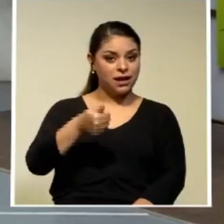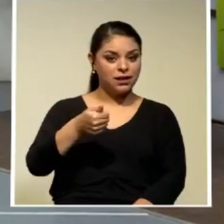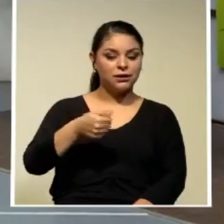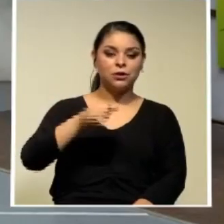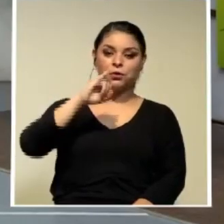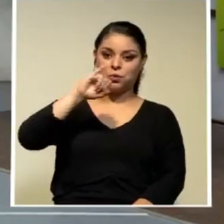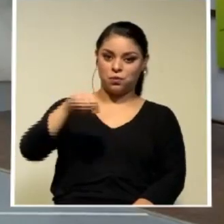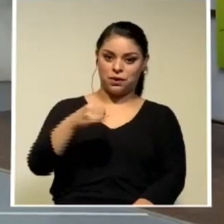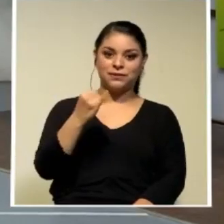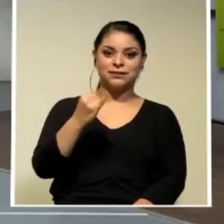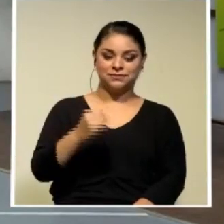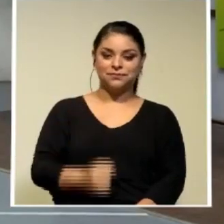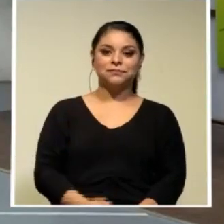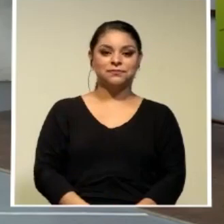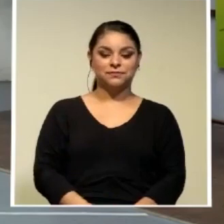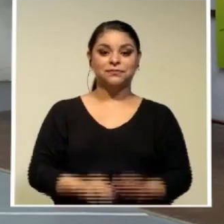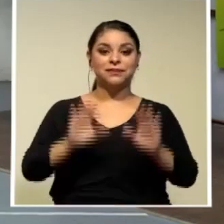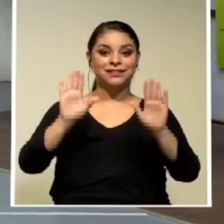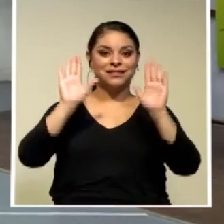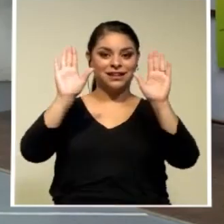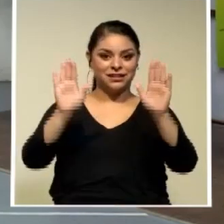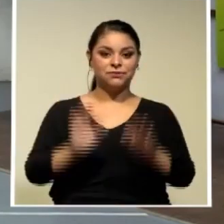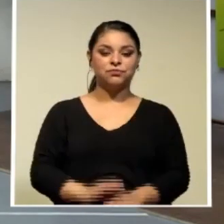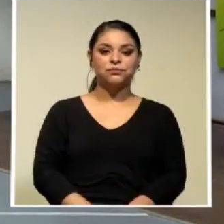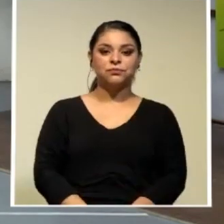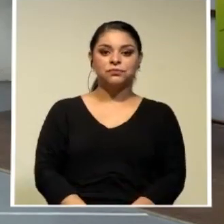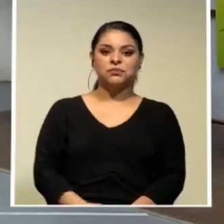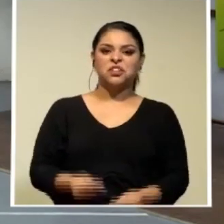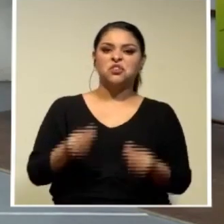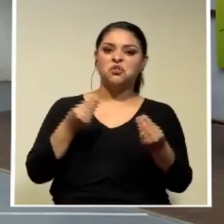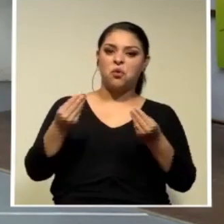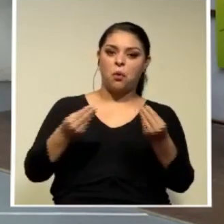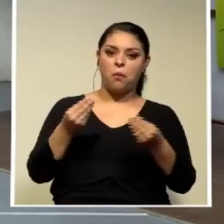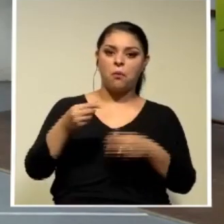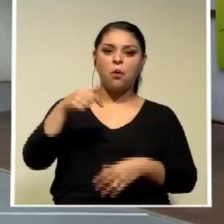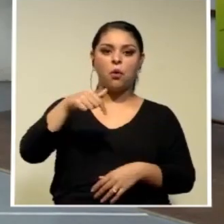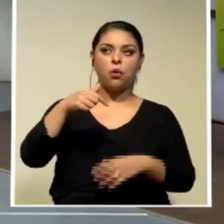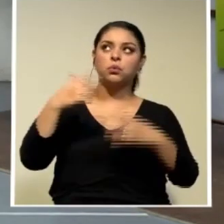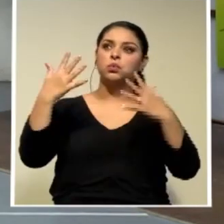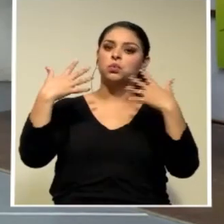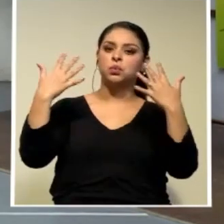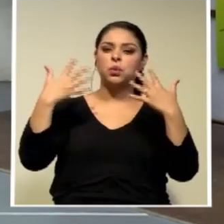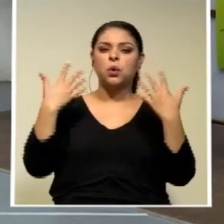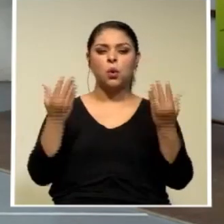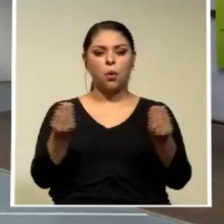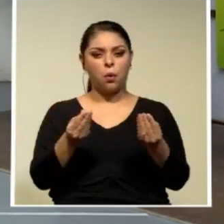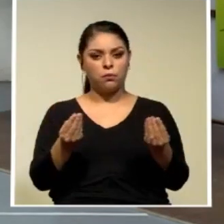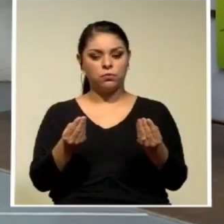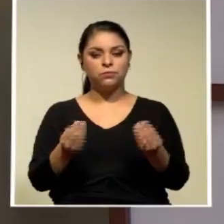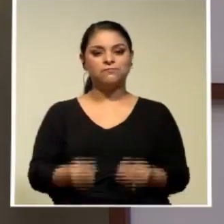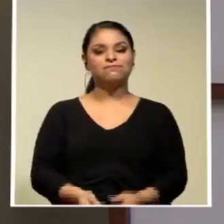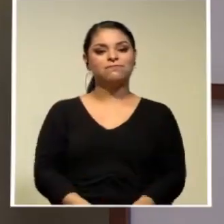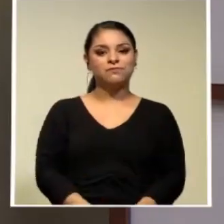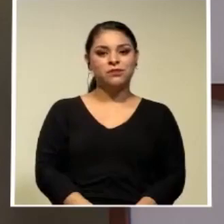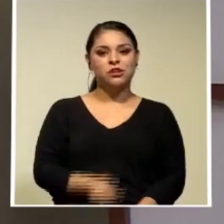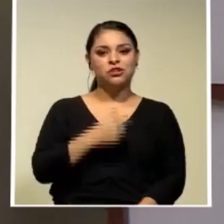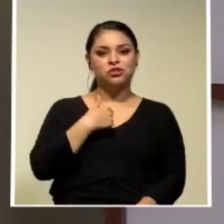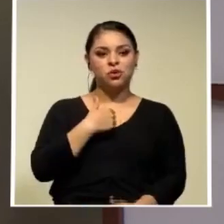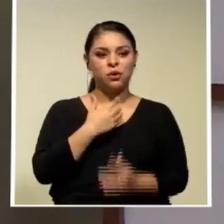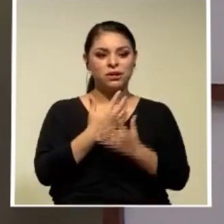jueves. Mañana será jueves, excelente. ¿Y cómo estará hoy el tiempo? Mis manos